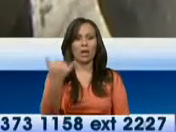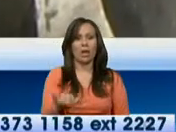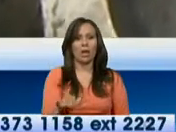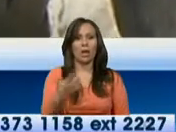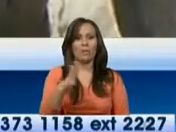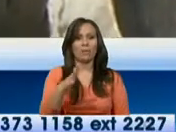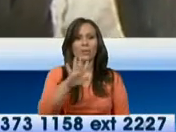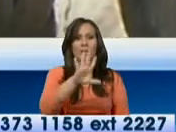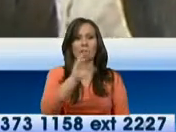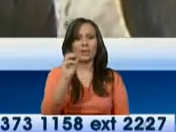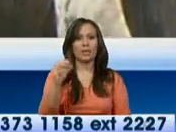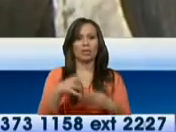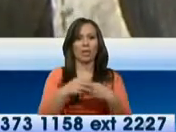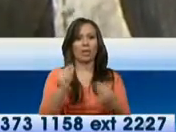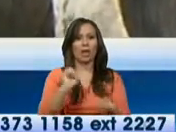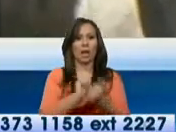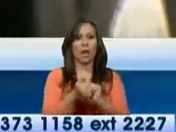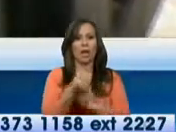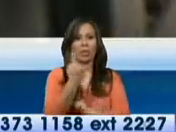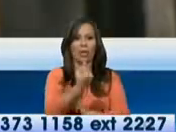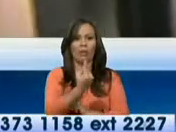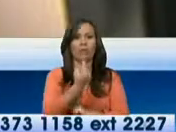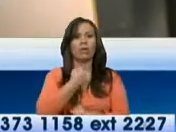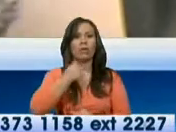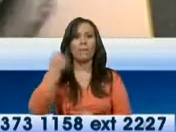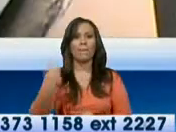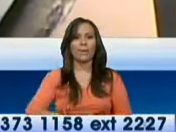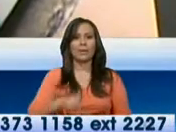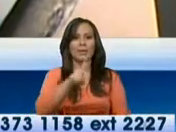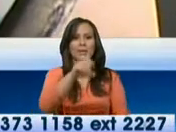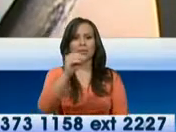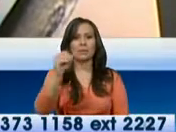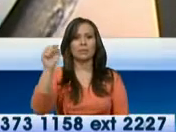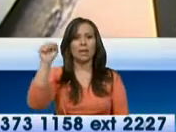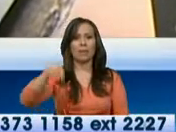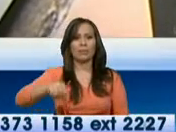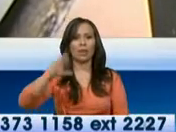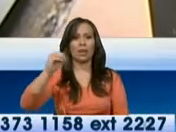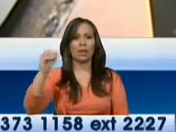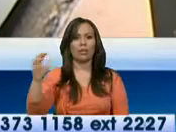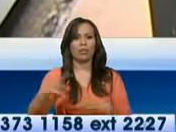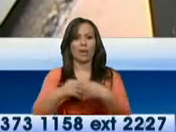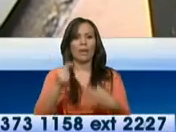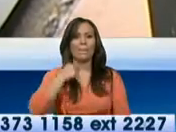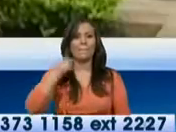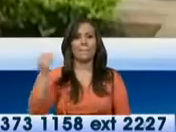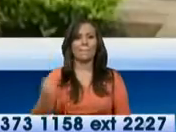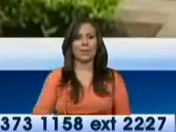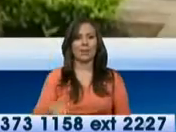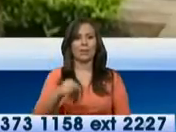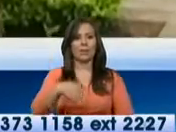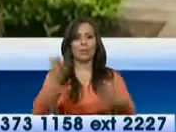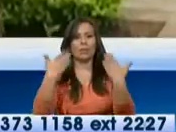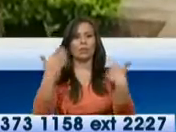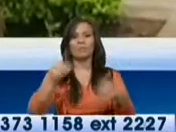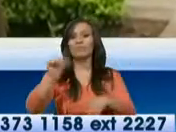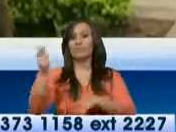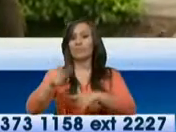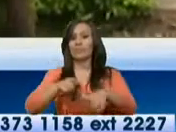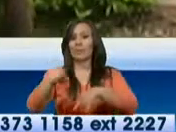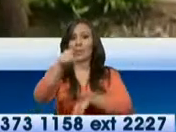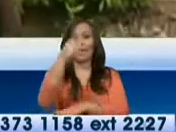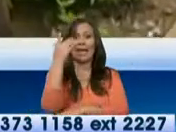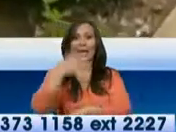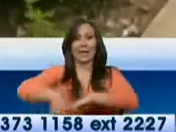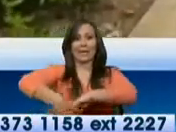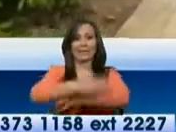de $500 cada uno representa alrededor de $100,000 de pérdidas para la ciudad. En otra zona, en Esmeraldas